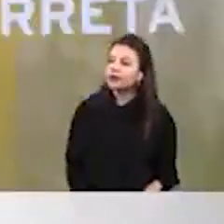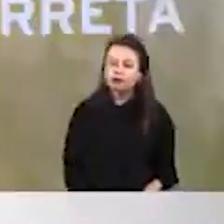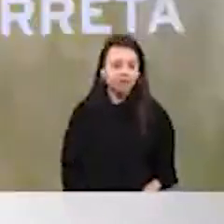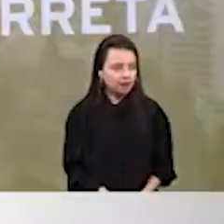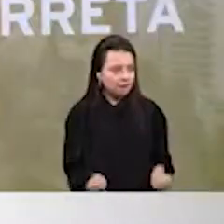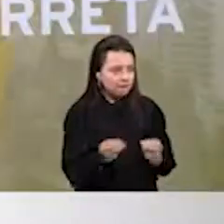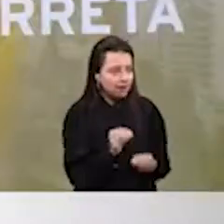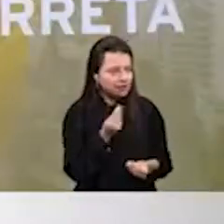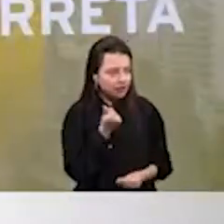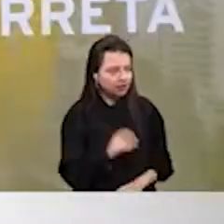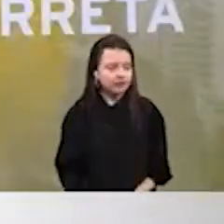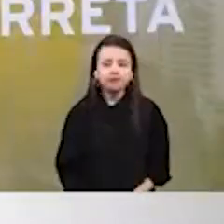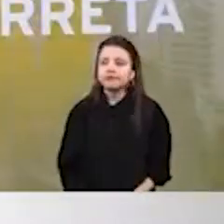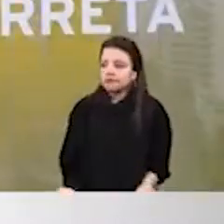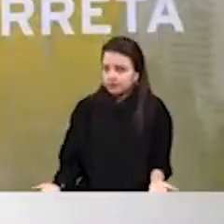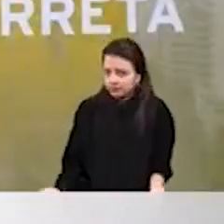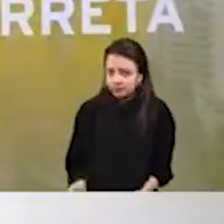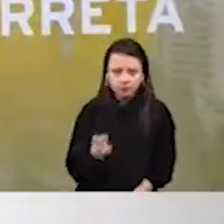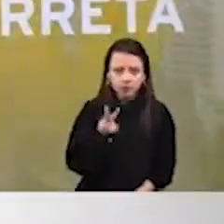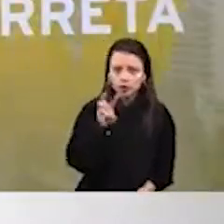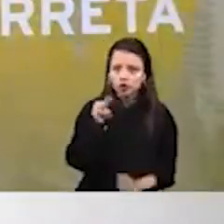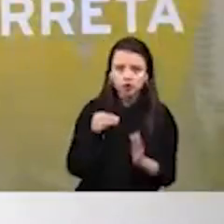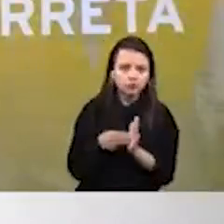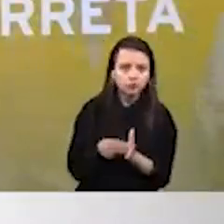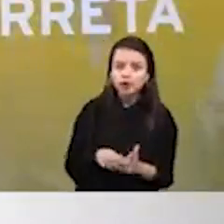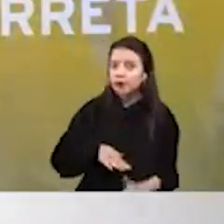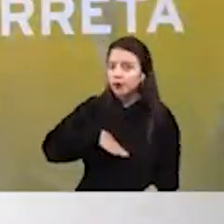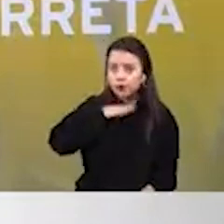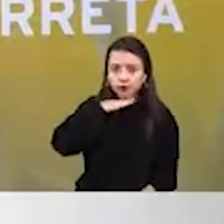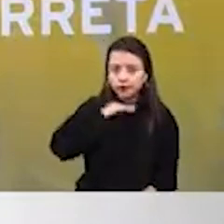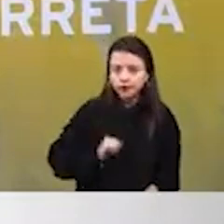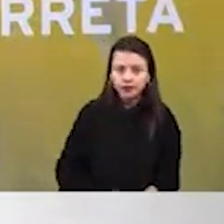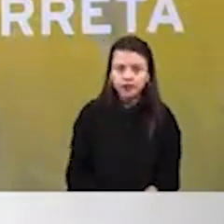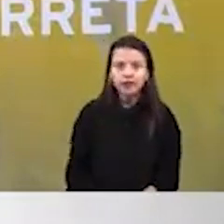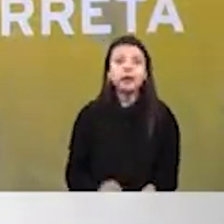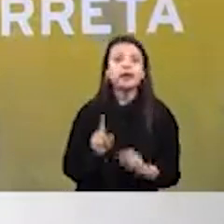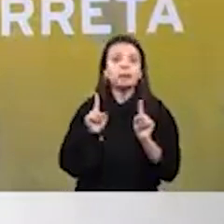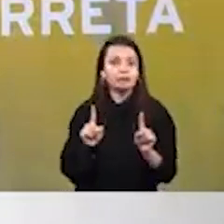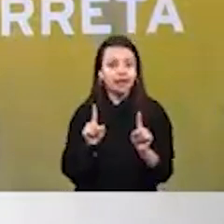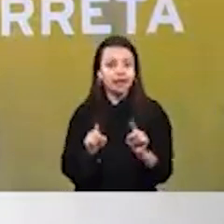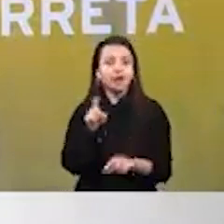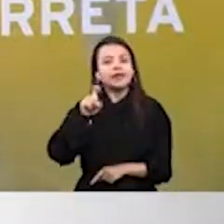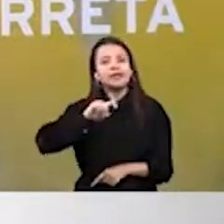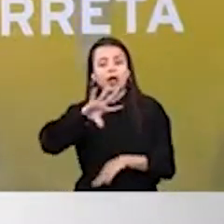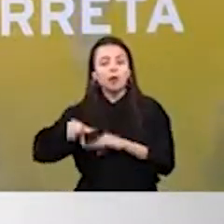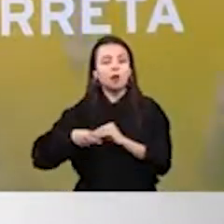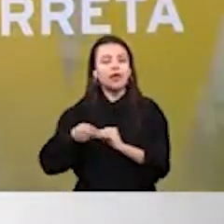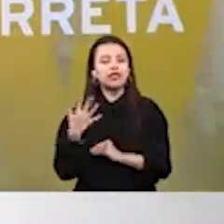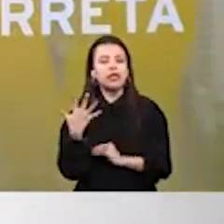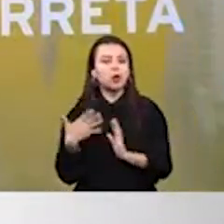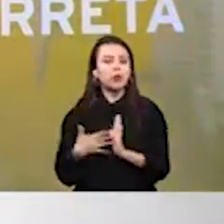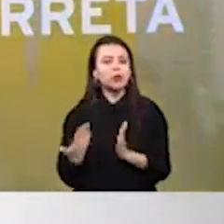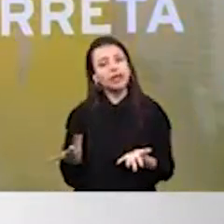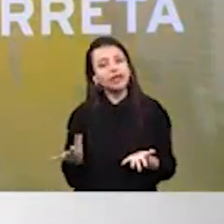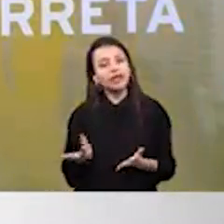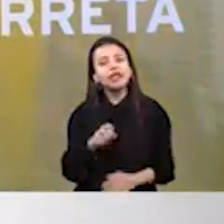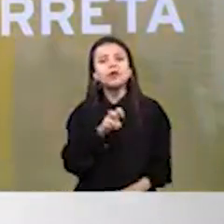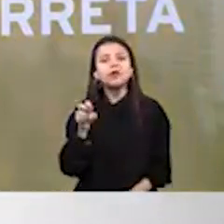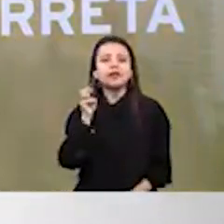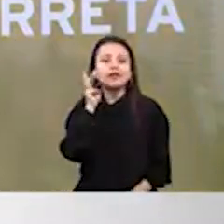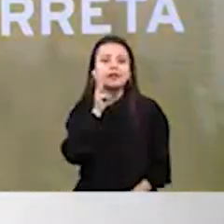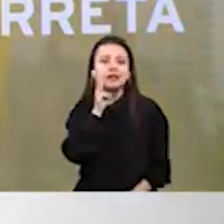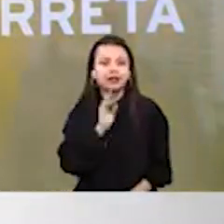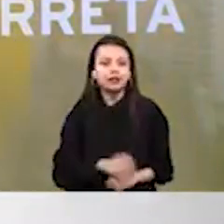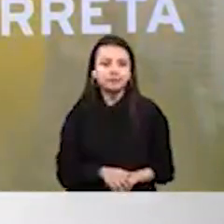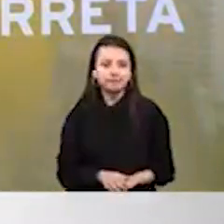Entonces, ahora. 28 mil no es suficiente, pero entonces para poderlo empezar e iniciar necesitamos 5 mil millones más en Norte de Santander. Bueno,